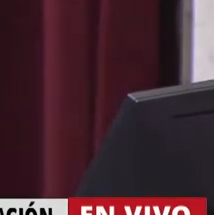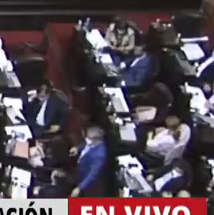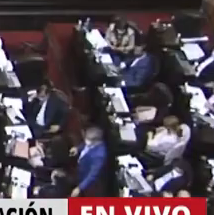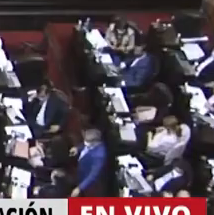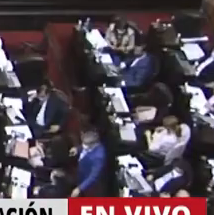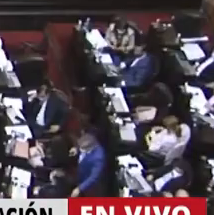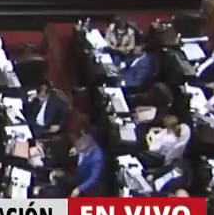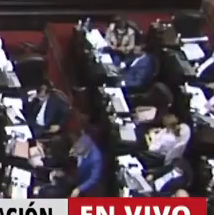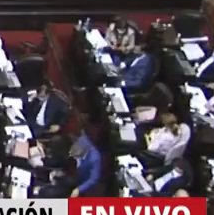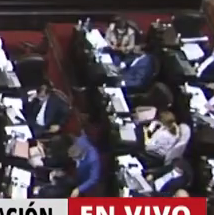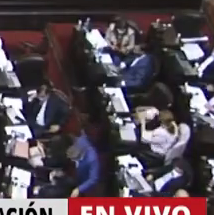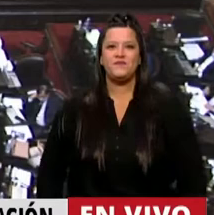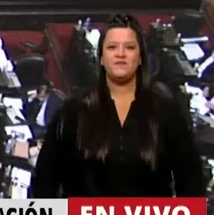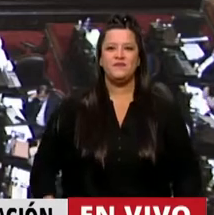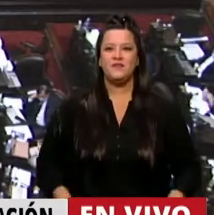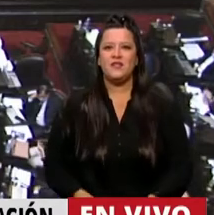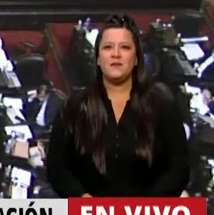Gracias, señor presidente.